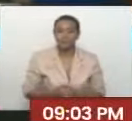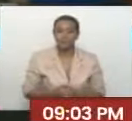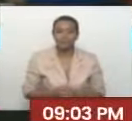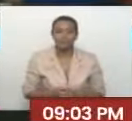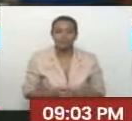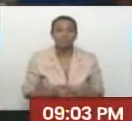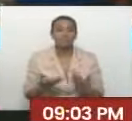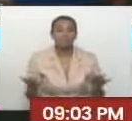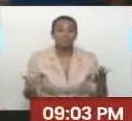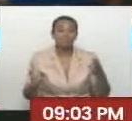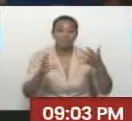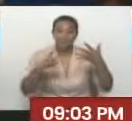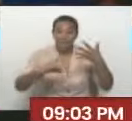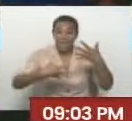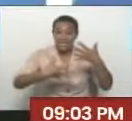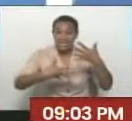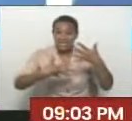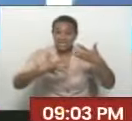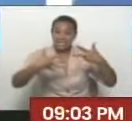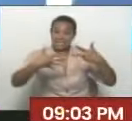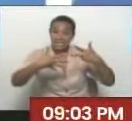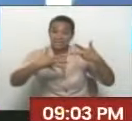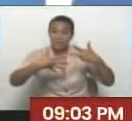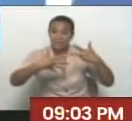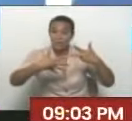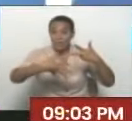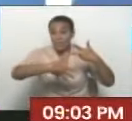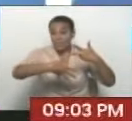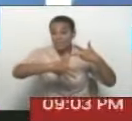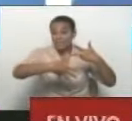En quinto, sexto y séptimo lugar,